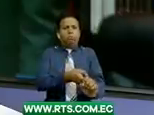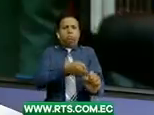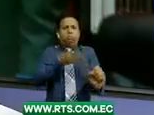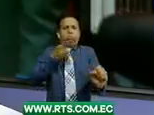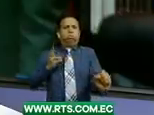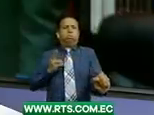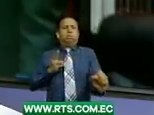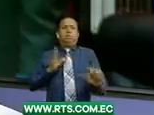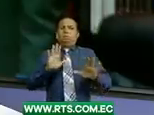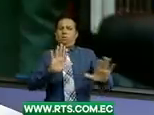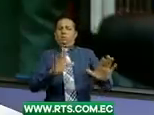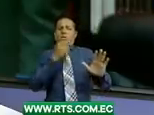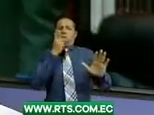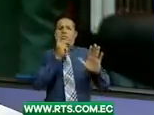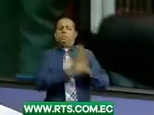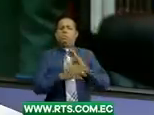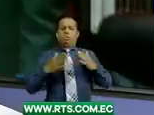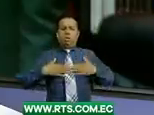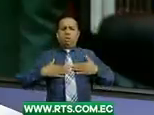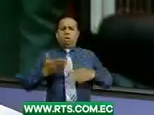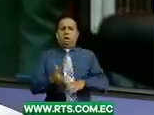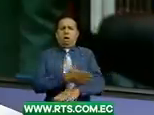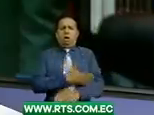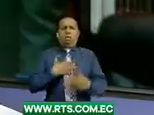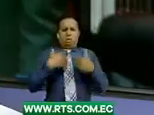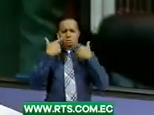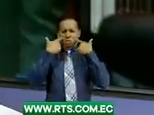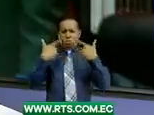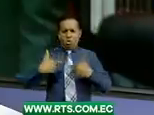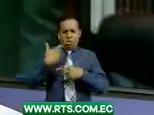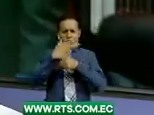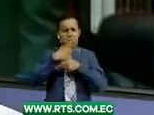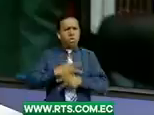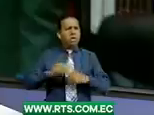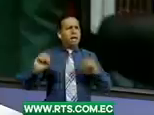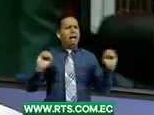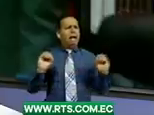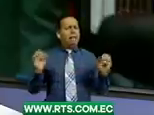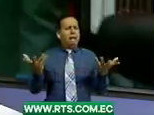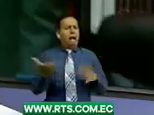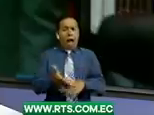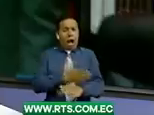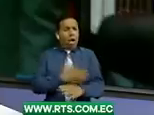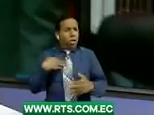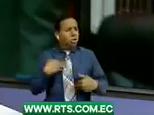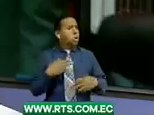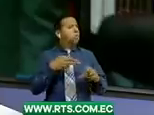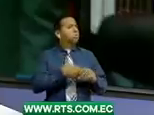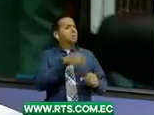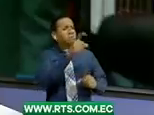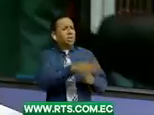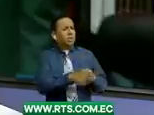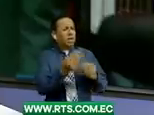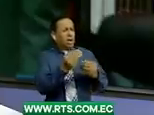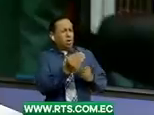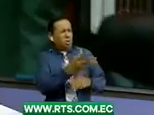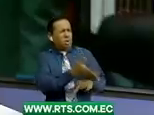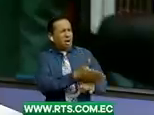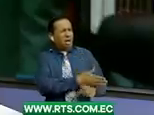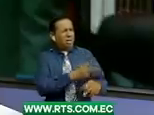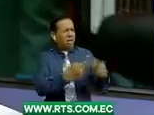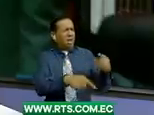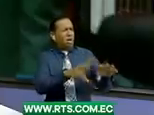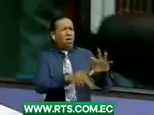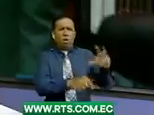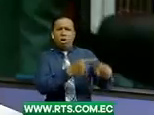su accionar en el caso de un menor de edad vinculado a varios robos y que murió durante un cruzo de balas con